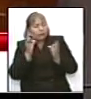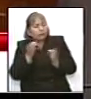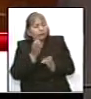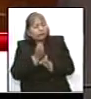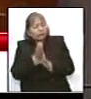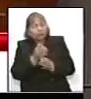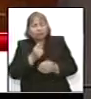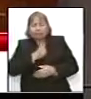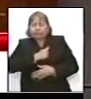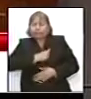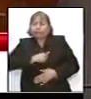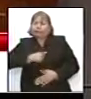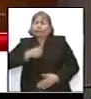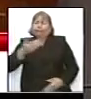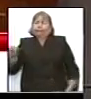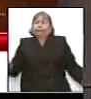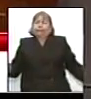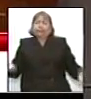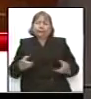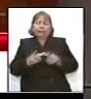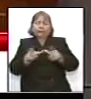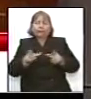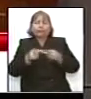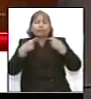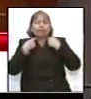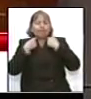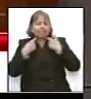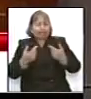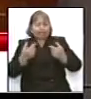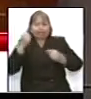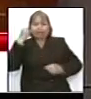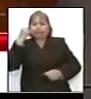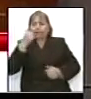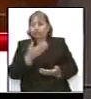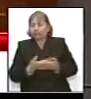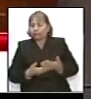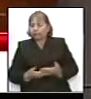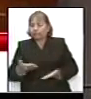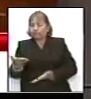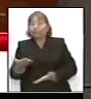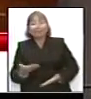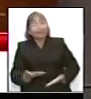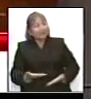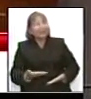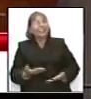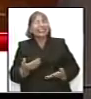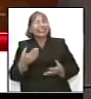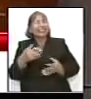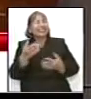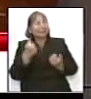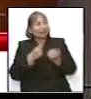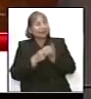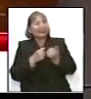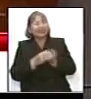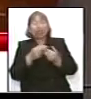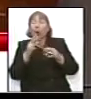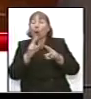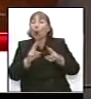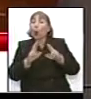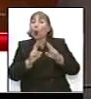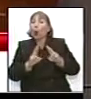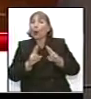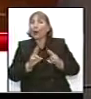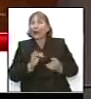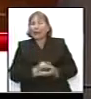es lastimosamente un espacio que pierde potencialidad. Así que bienvenida a la iniciativa que vamos a respaldar, pero ojalá que también eso